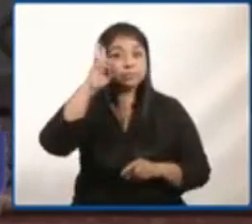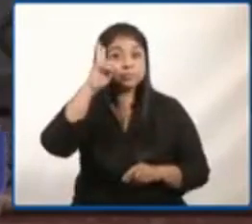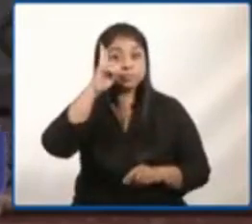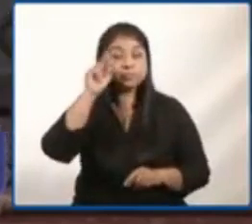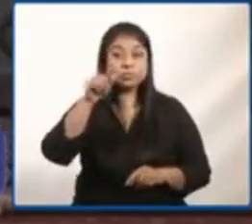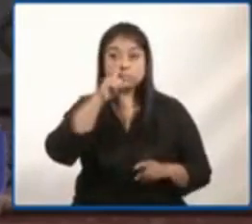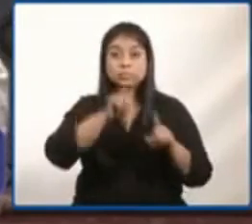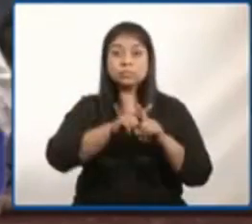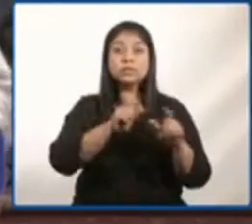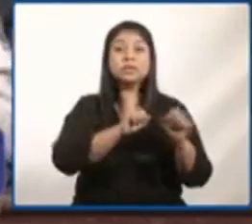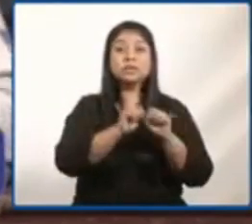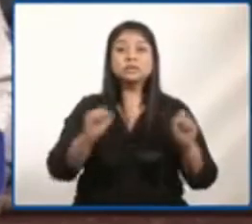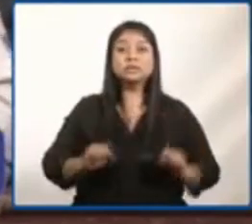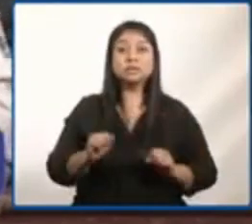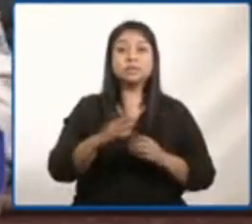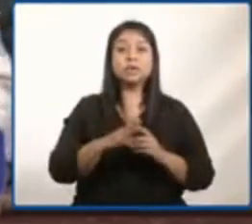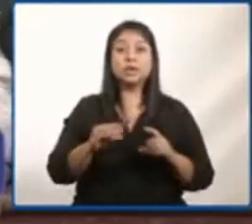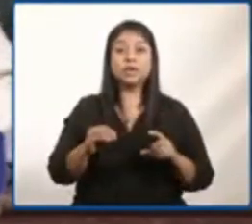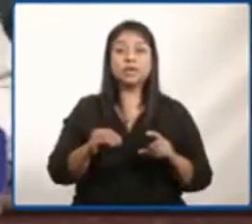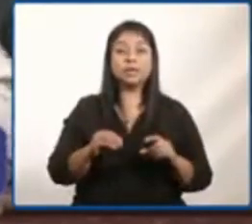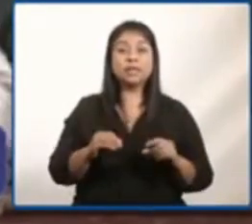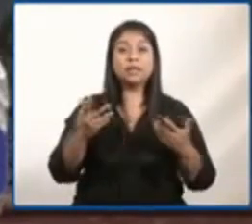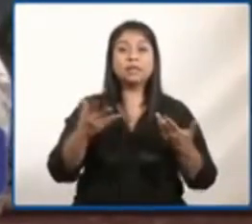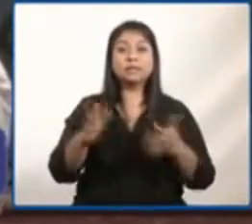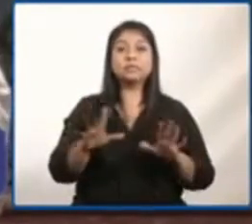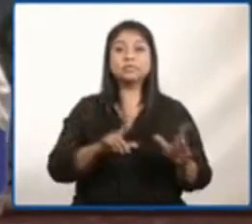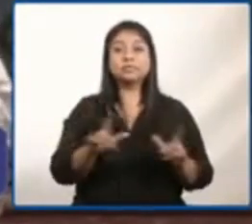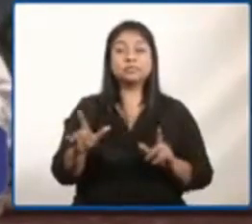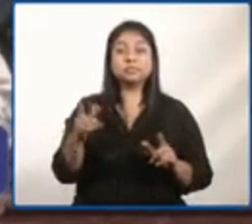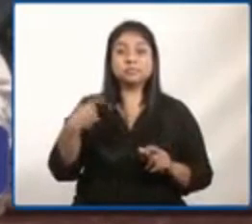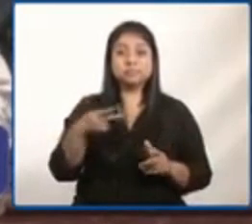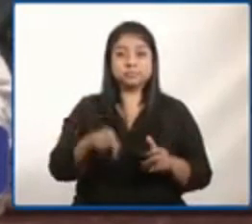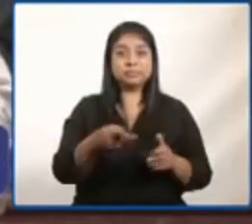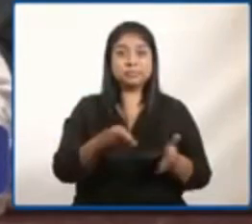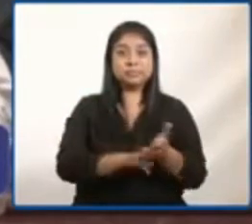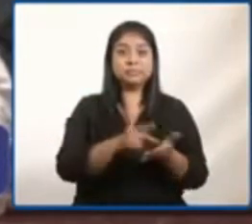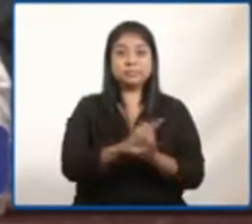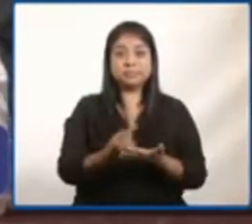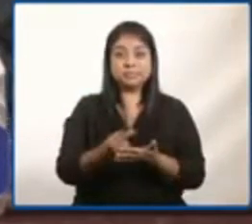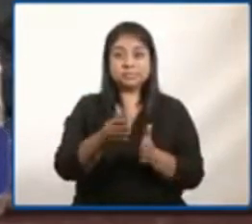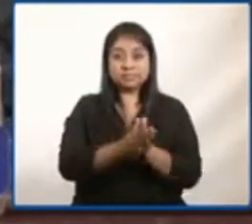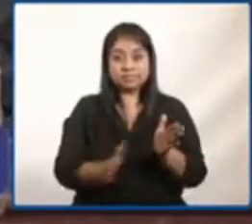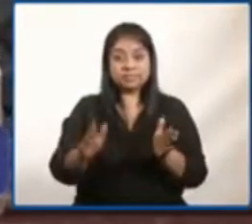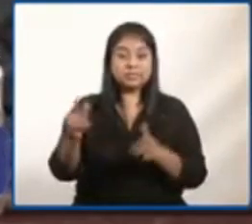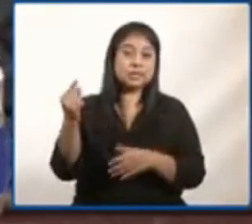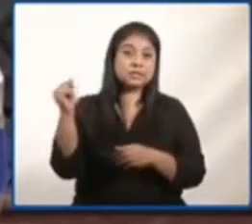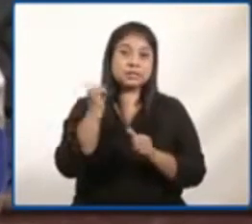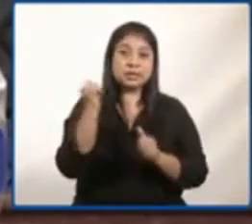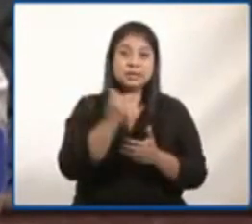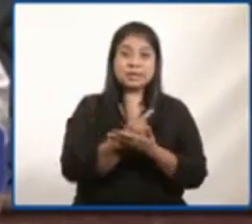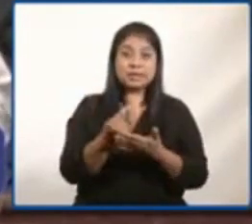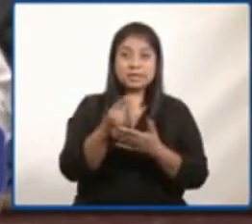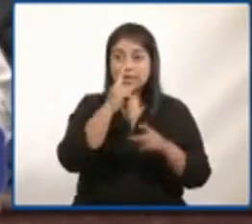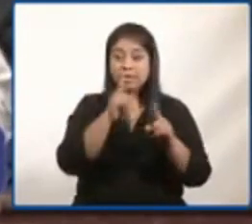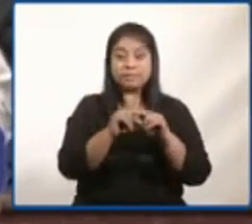del sistema Conred, si bien es cierto, estamos preparando todo este plan para la Semana Mayor, la Semana Santa, pero también continuamos